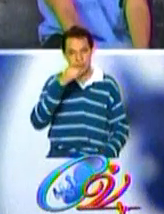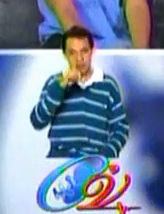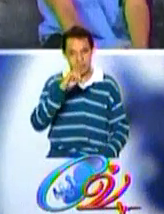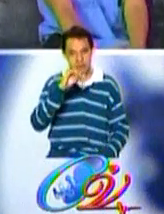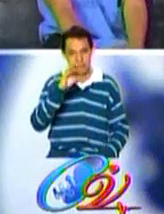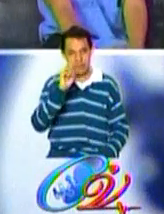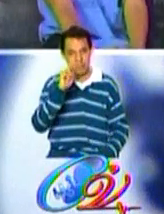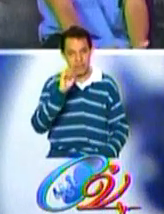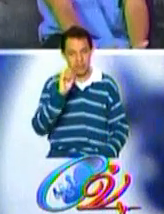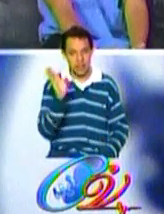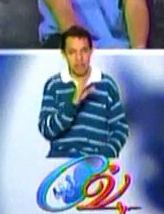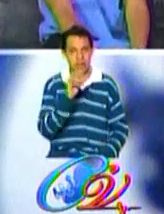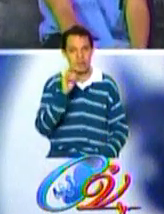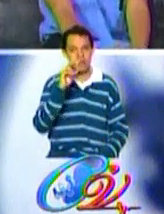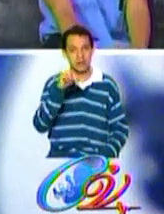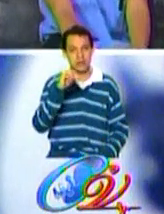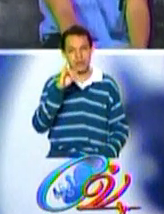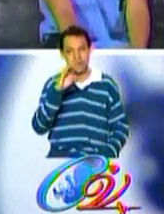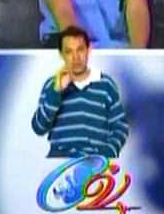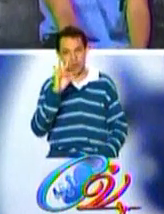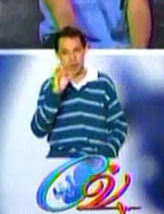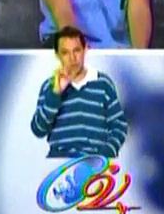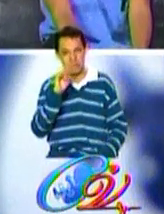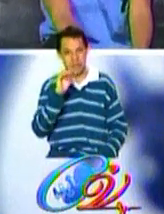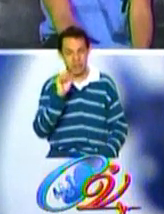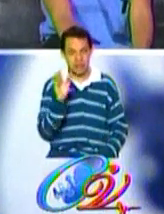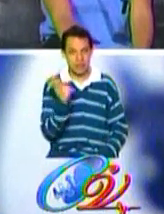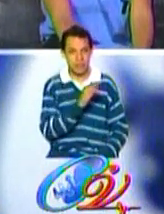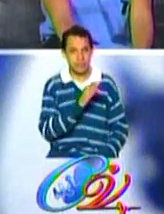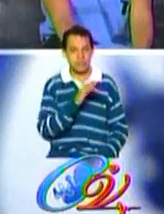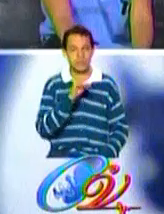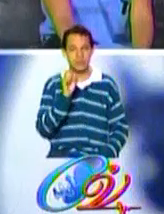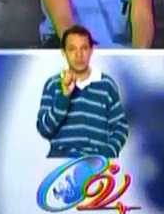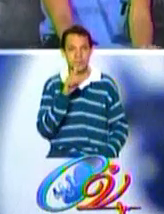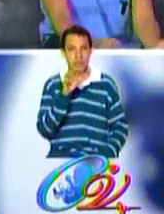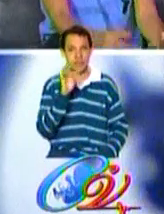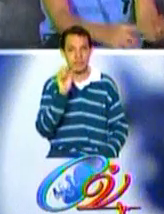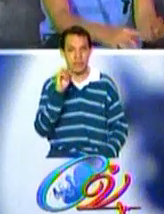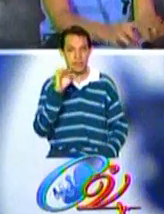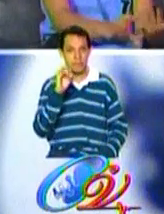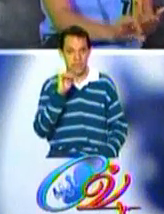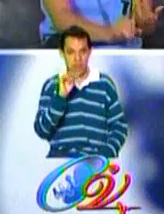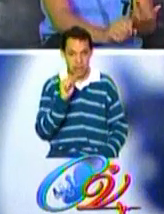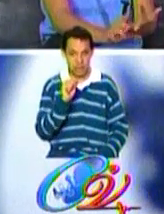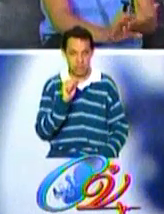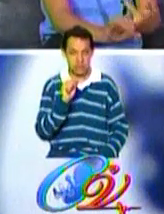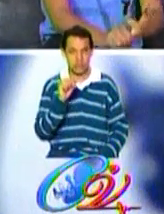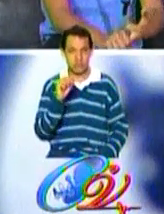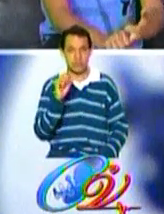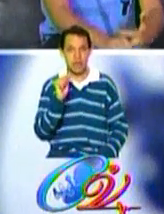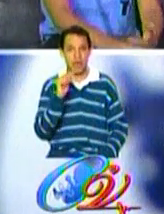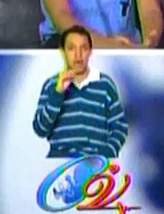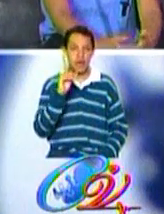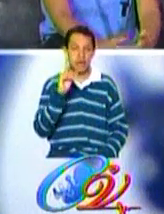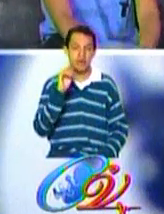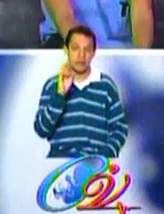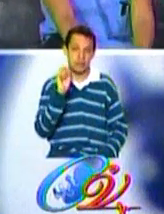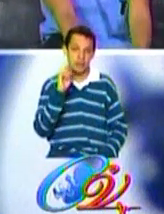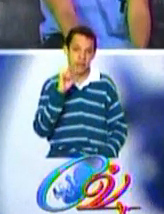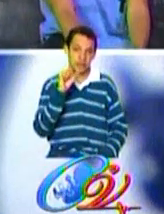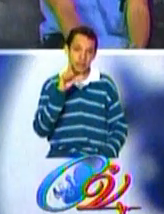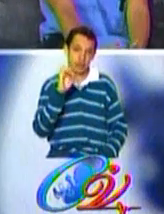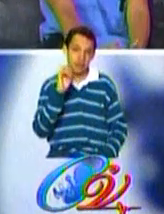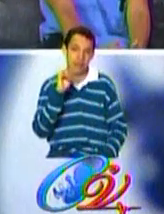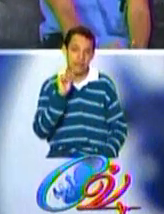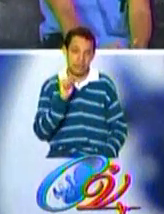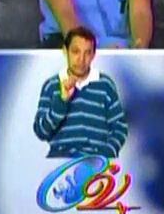todo esto, ¿cierto? La serotonina, la histamina, porque básicamente la histamina, la adrenalina y la noradrenalina son los